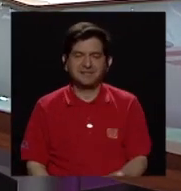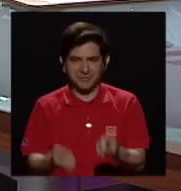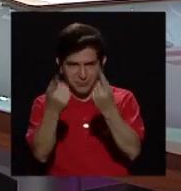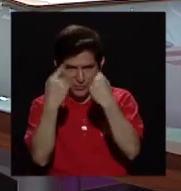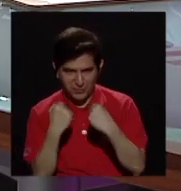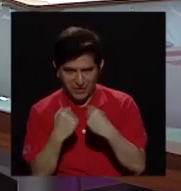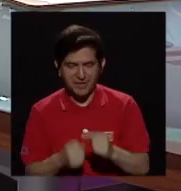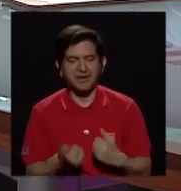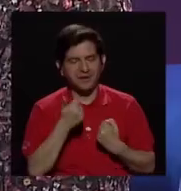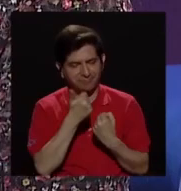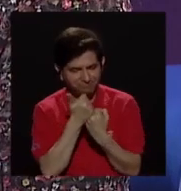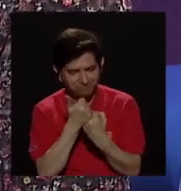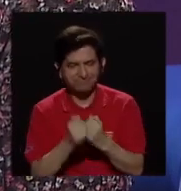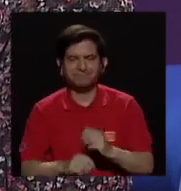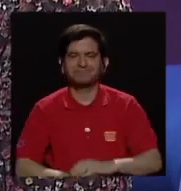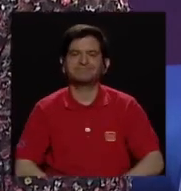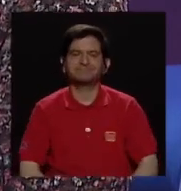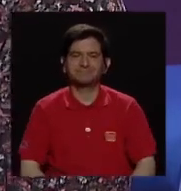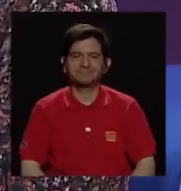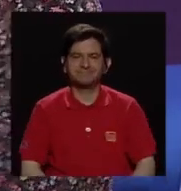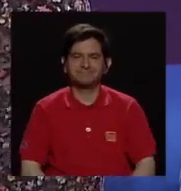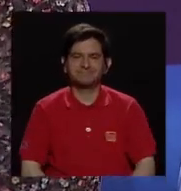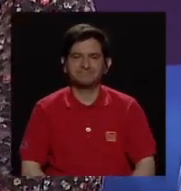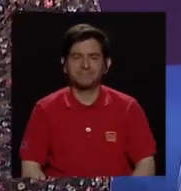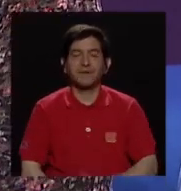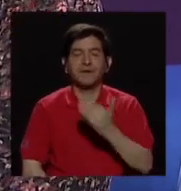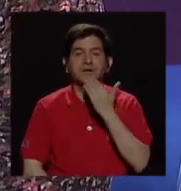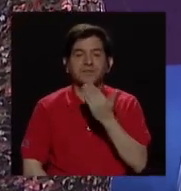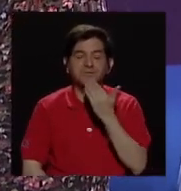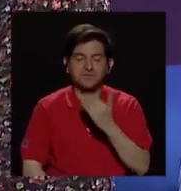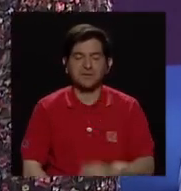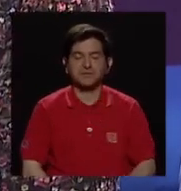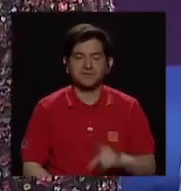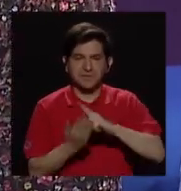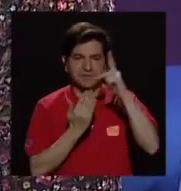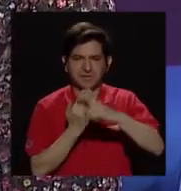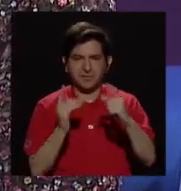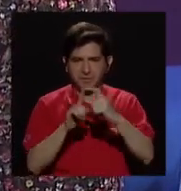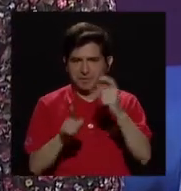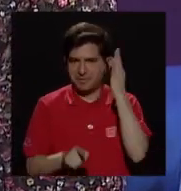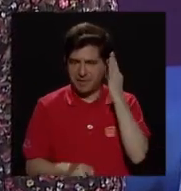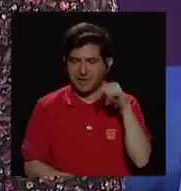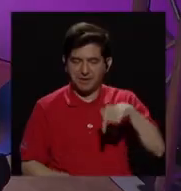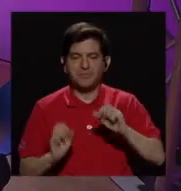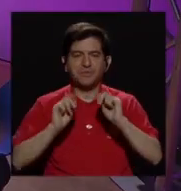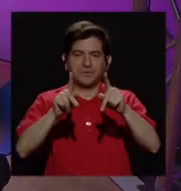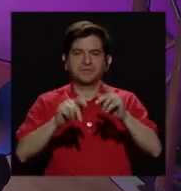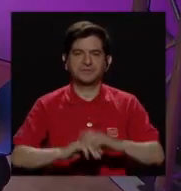presencia, por su colaboración, y agradecemos a Palabra de Mujer por este espacio.